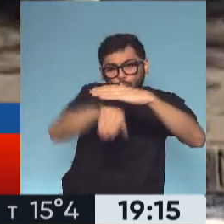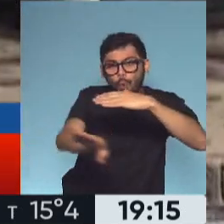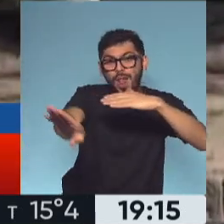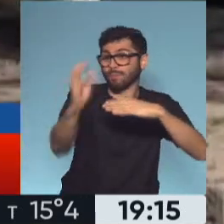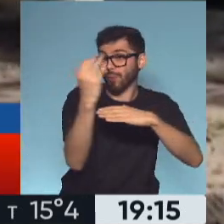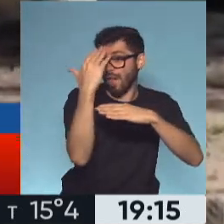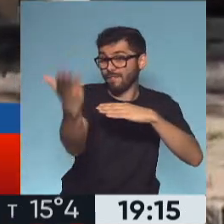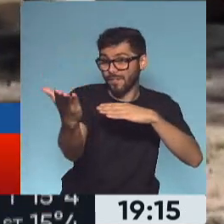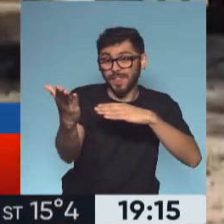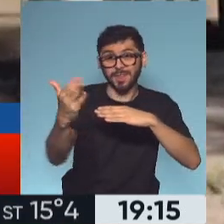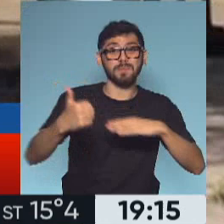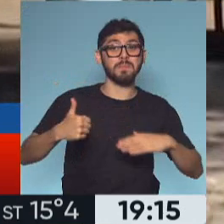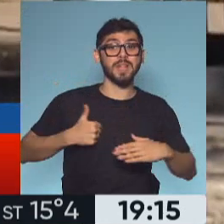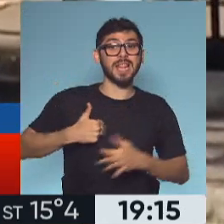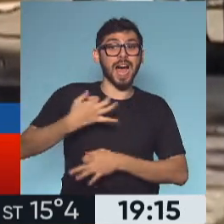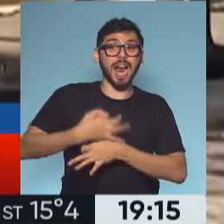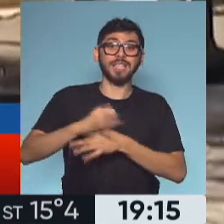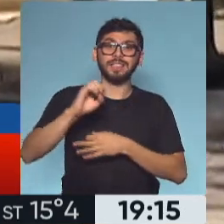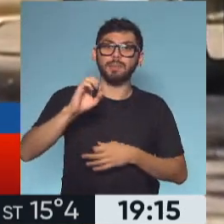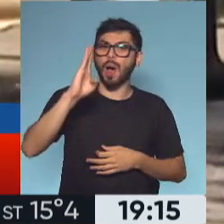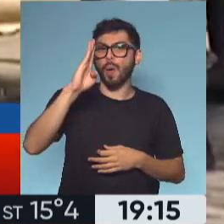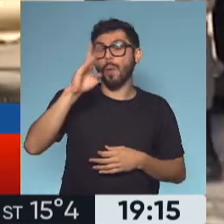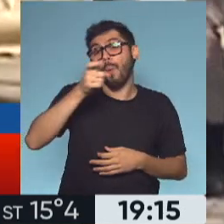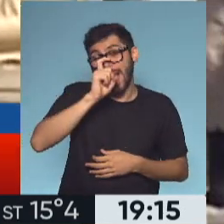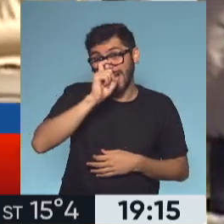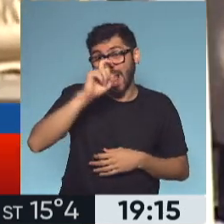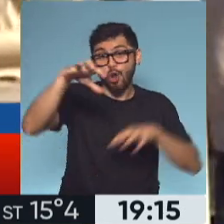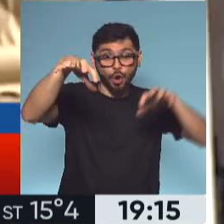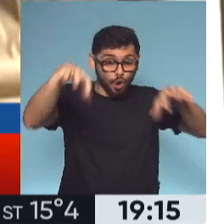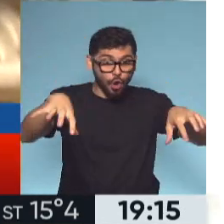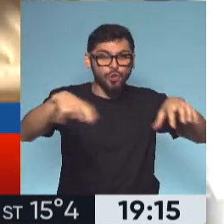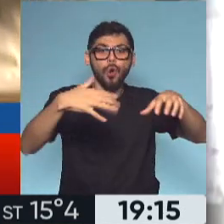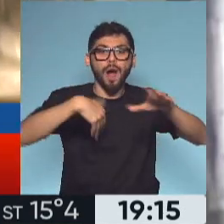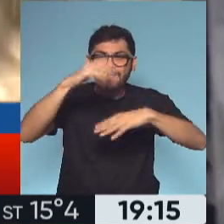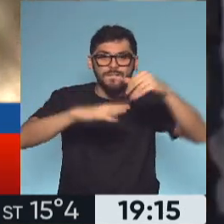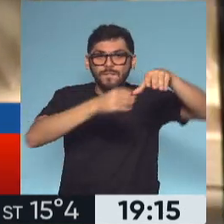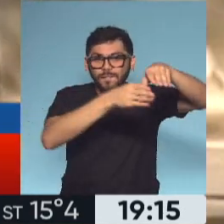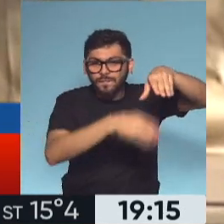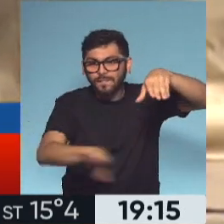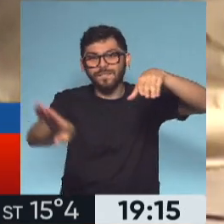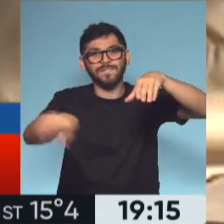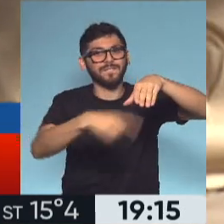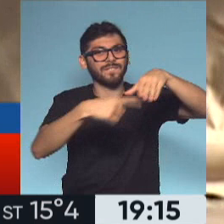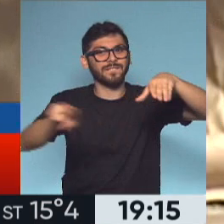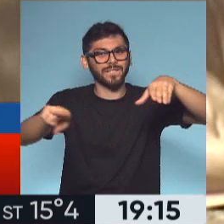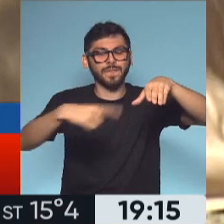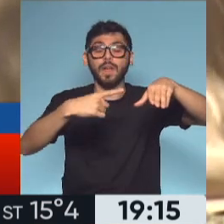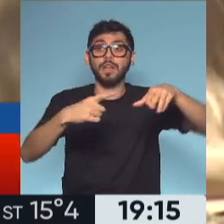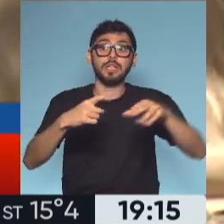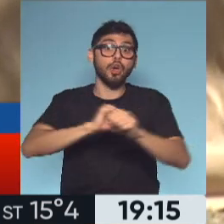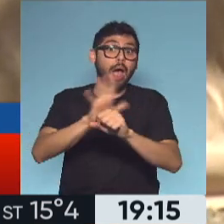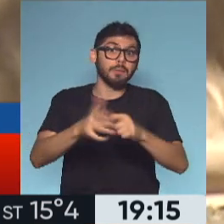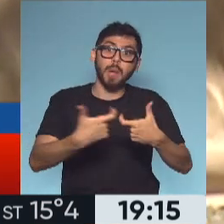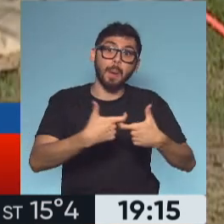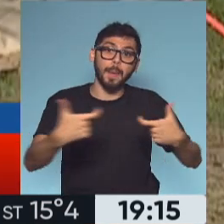en el Liceo Militar Manuel Belgrano. Frente al aumento de casos positivos de coronavirus, se vio